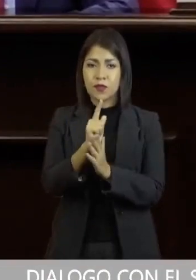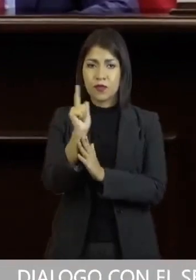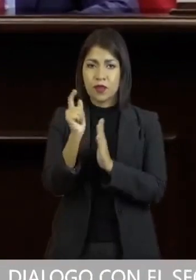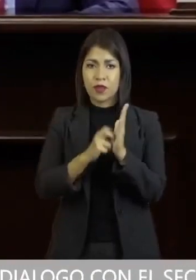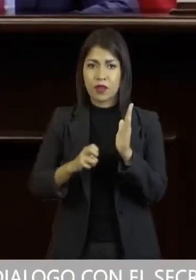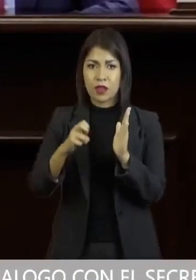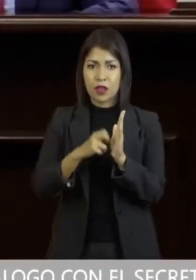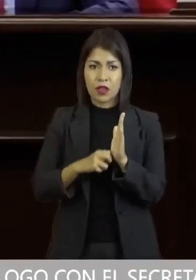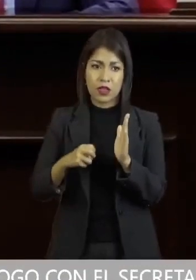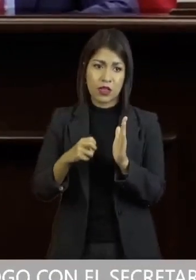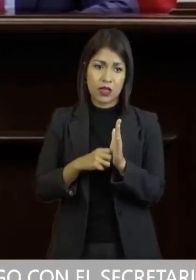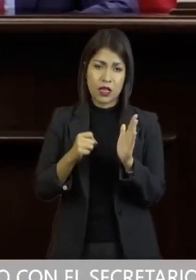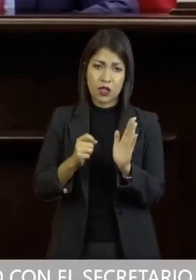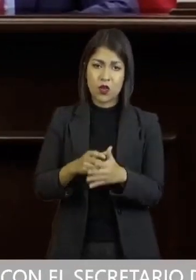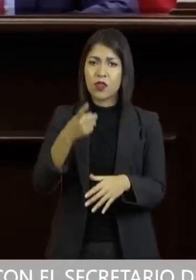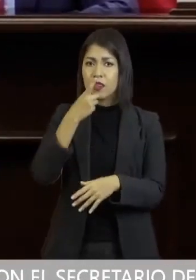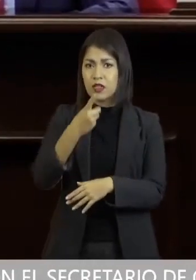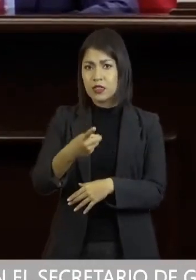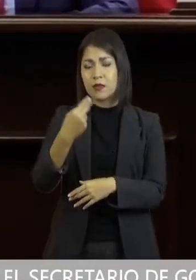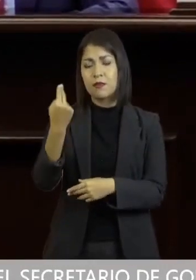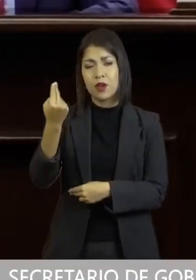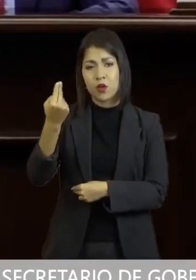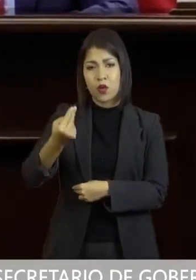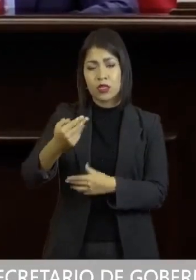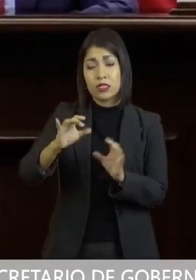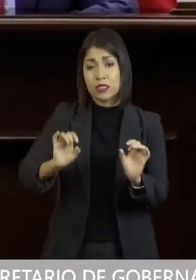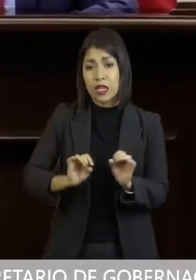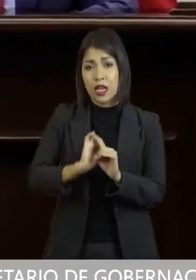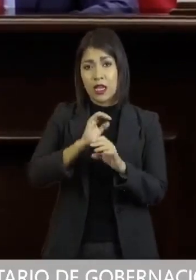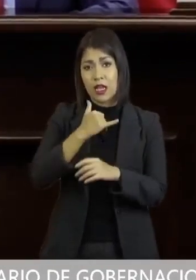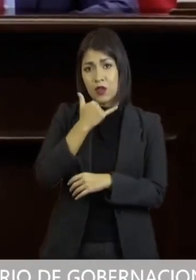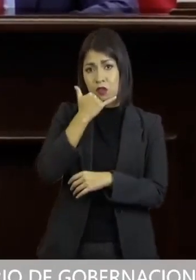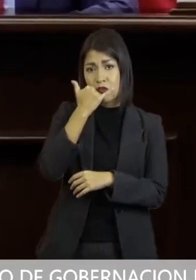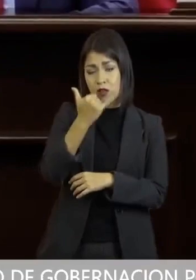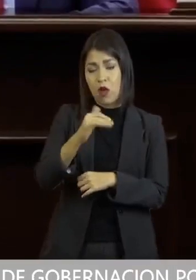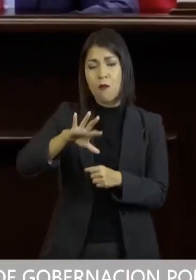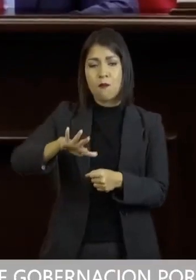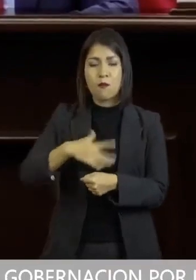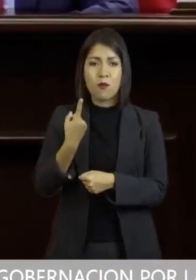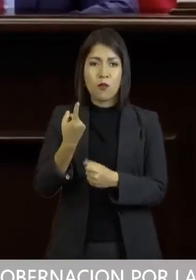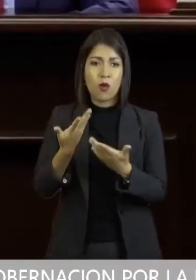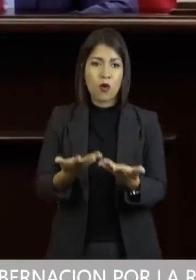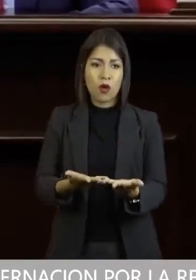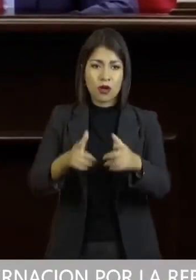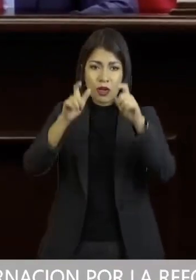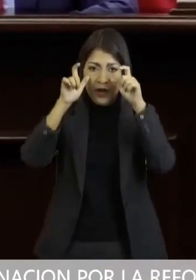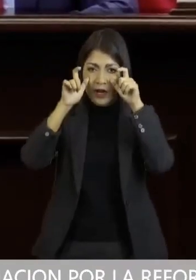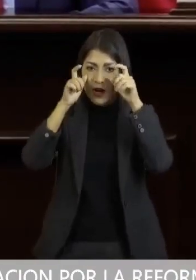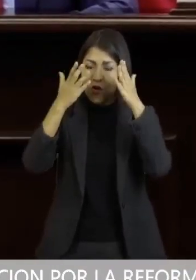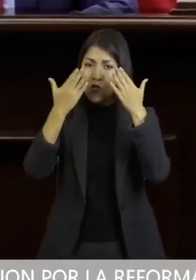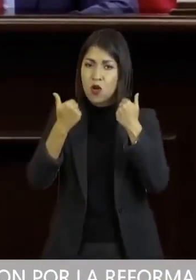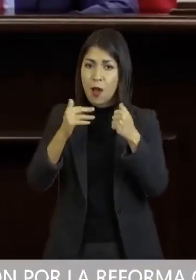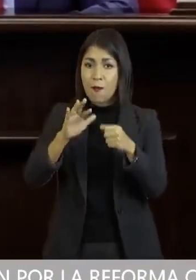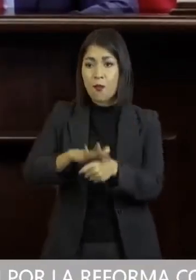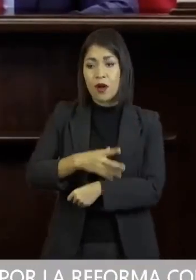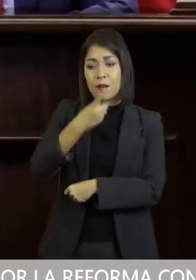en el nombre porque no traigo lentes, porque mis asesores de imagen me dijeron que...